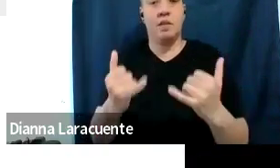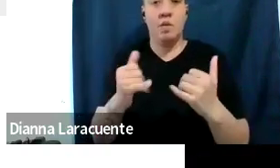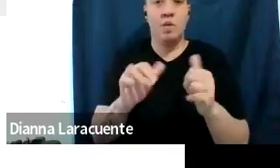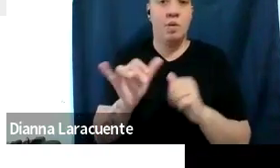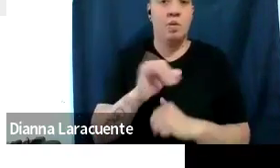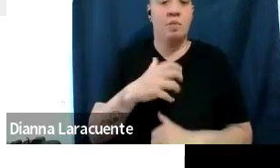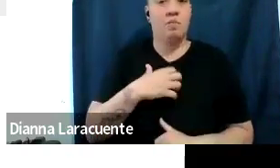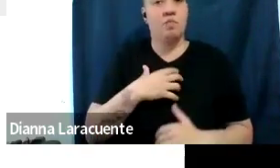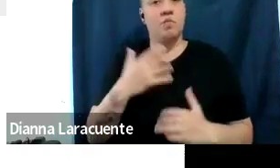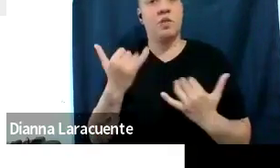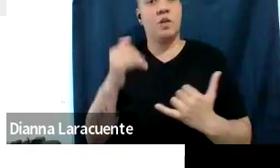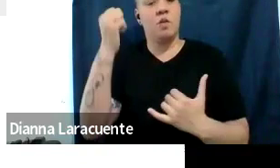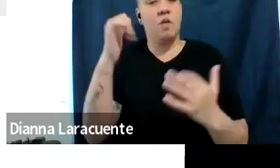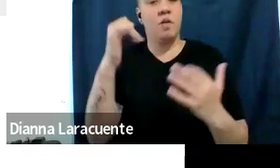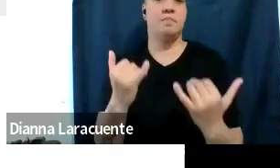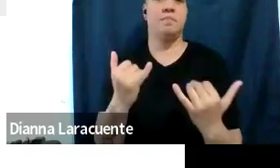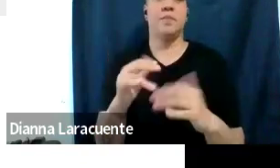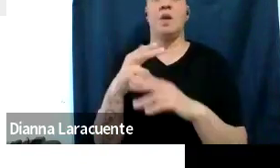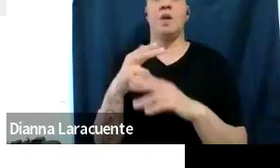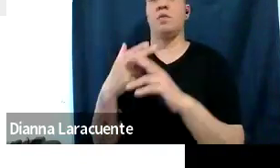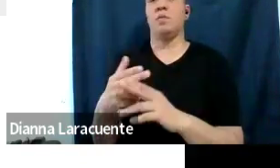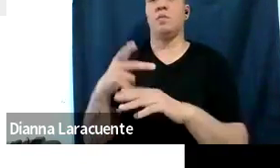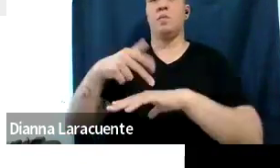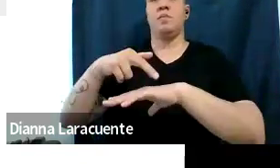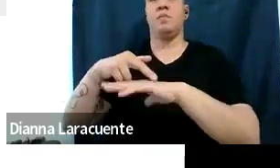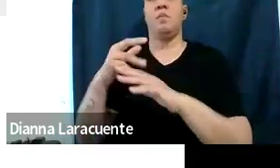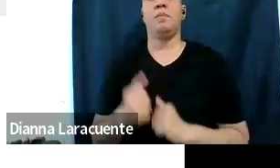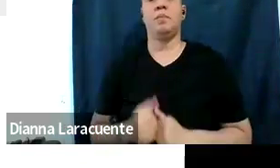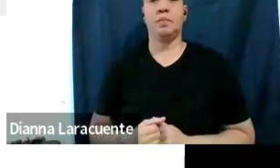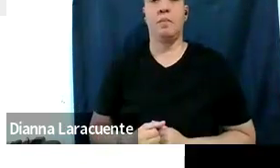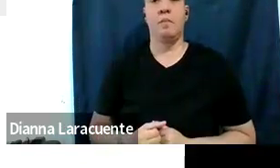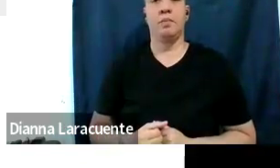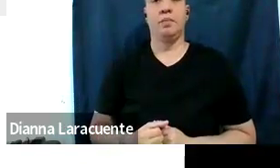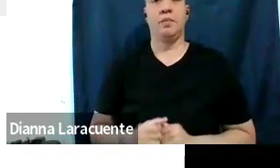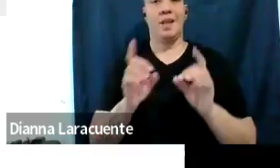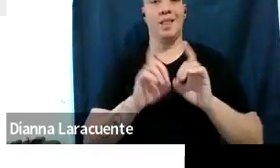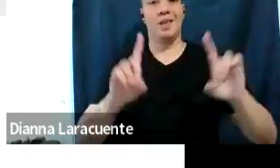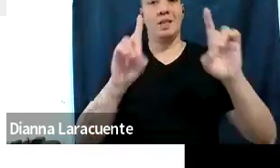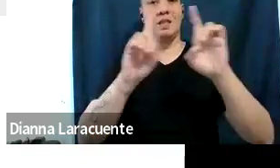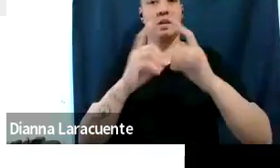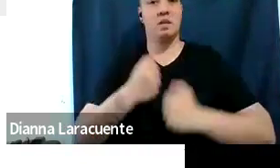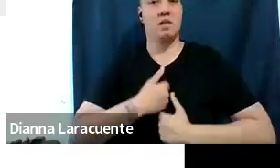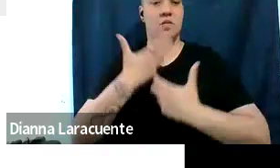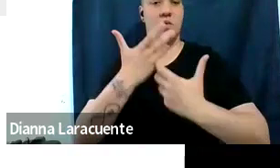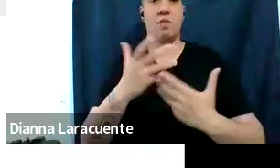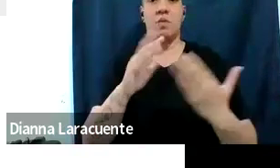yo en este instante a nombre del pueblo de Puerto Rico. Habló la dignidad. El pueblo